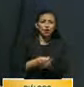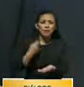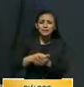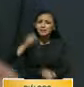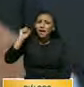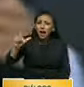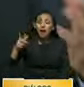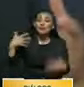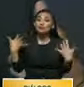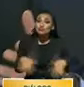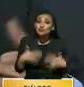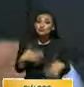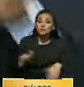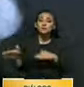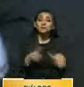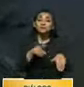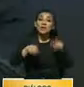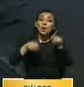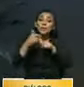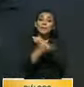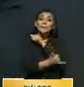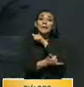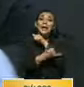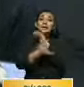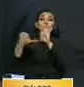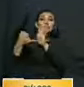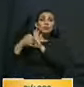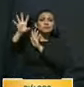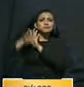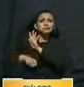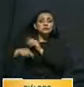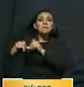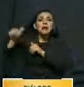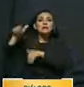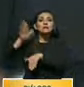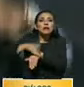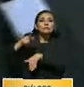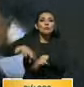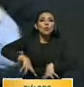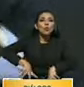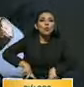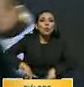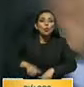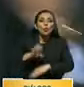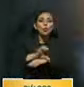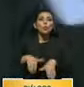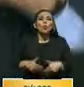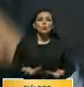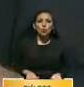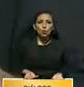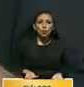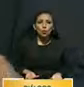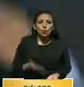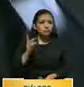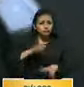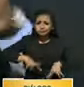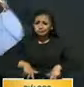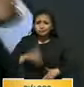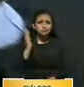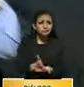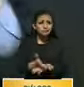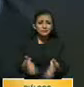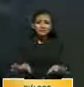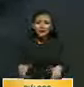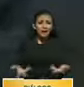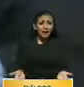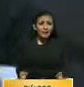fiscales enormes, causados en gran parte por la corrupción. ¿Cómo es que no paran la corrupción? ¿Cómo